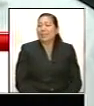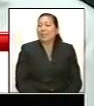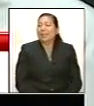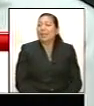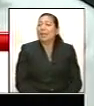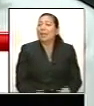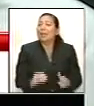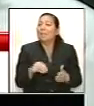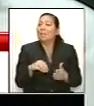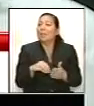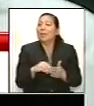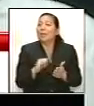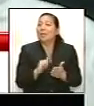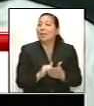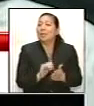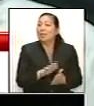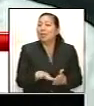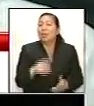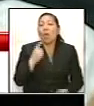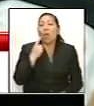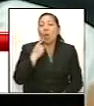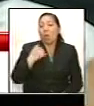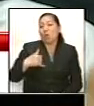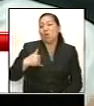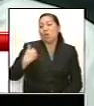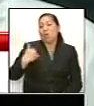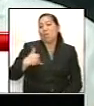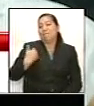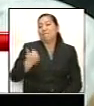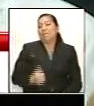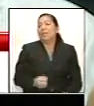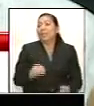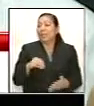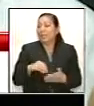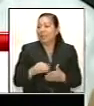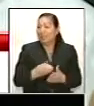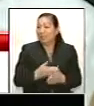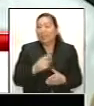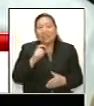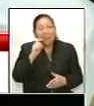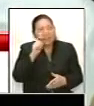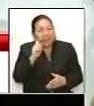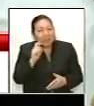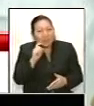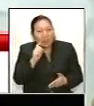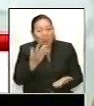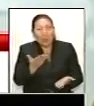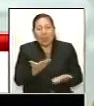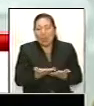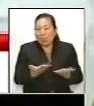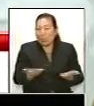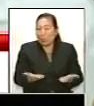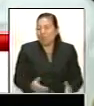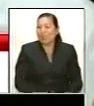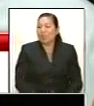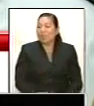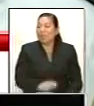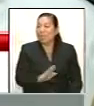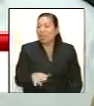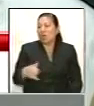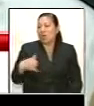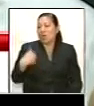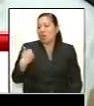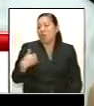las proposiciones a niños, niñas y adolescentes, las proposiciones sexuales, este tipo de cosas a los niños y a